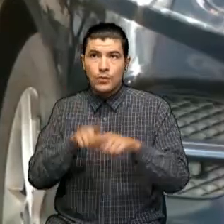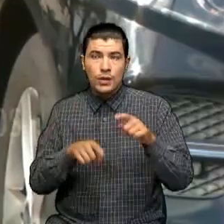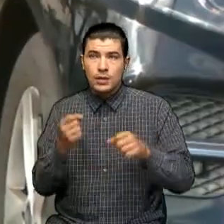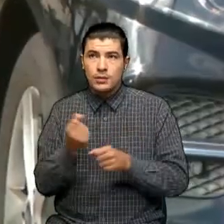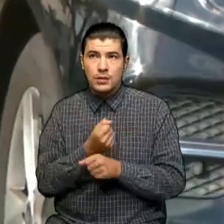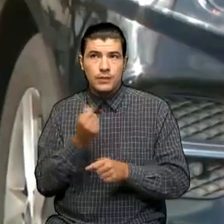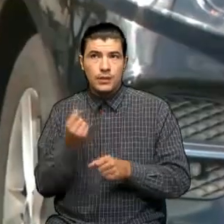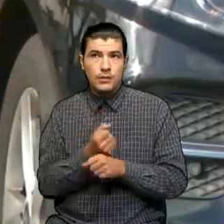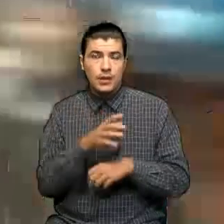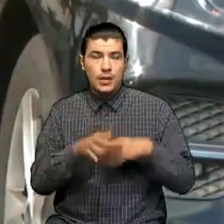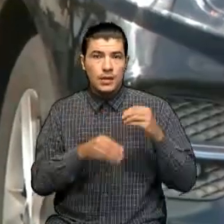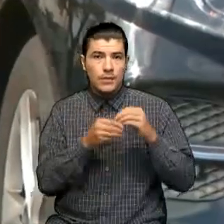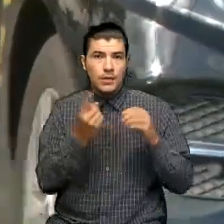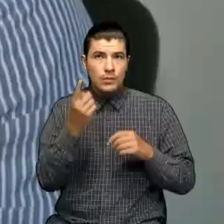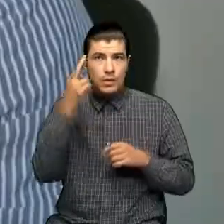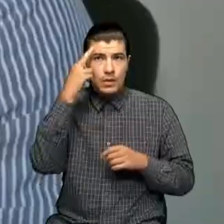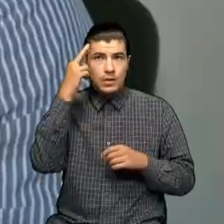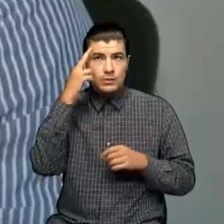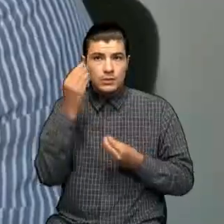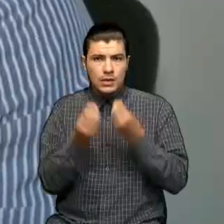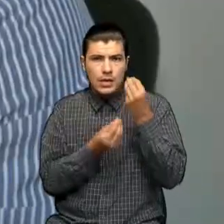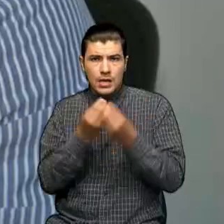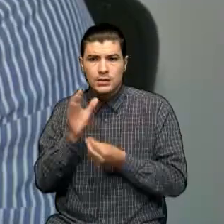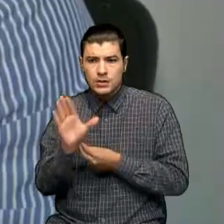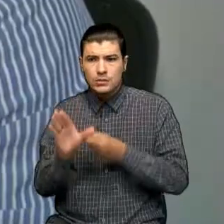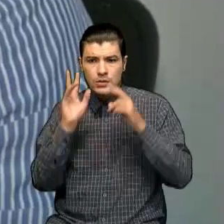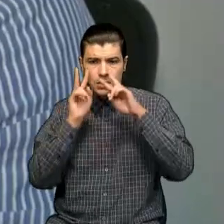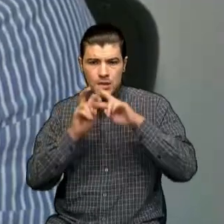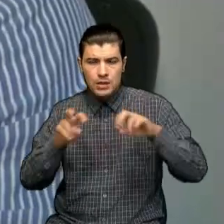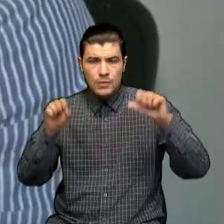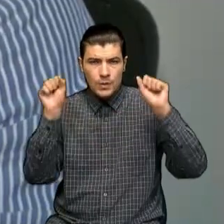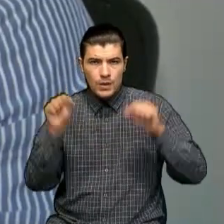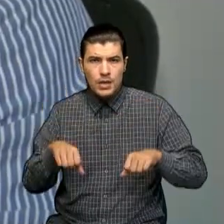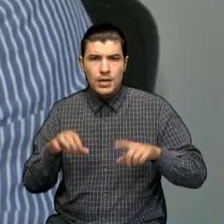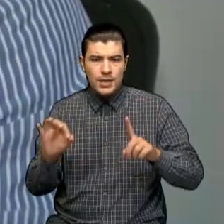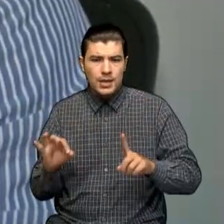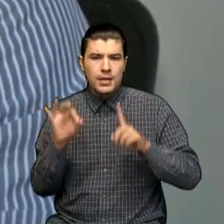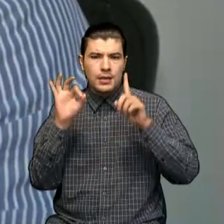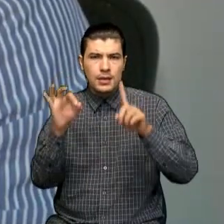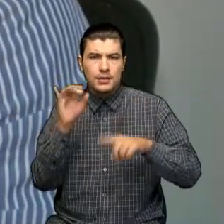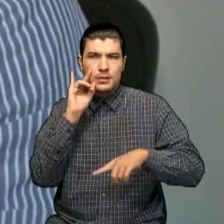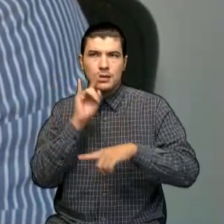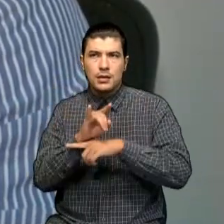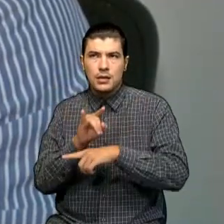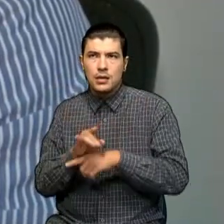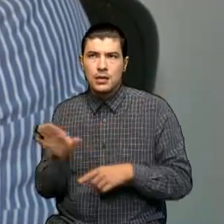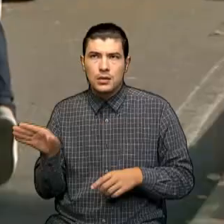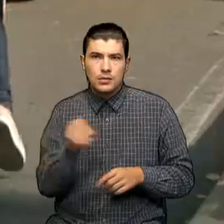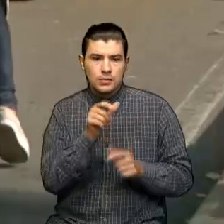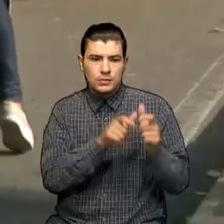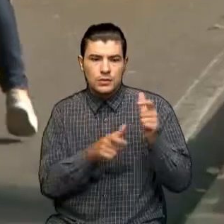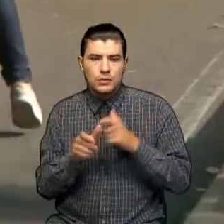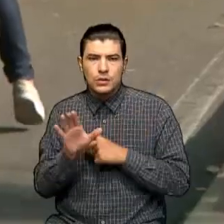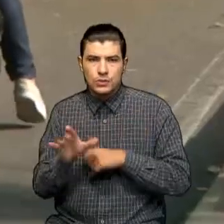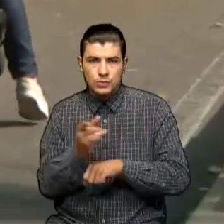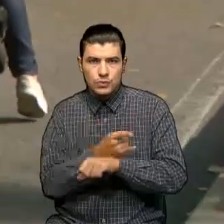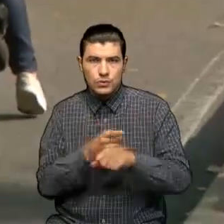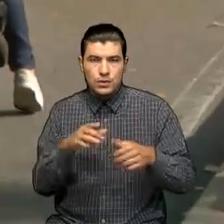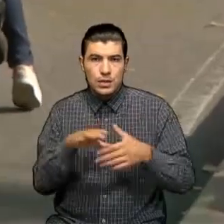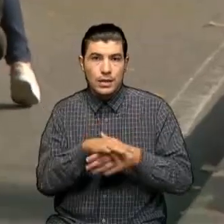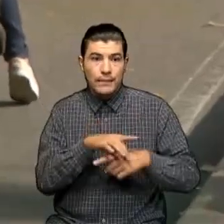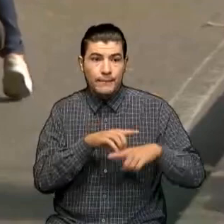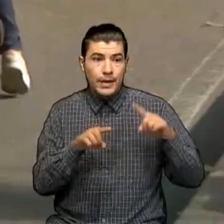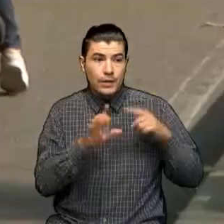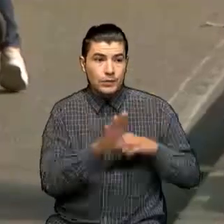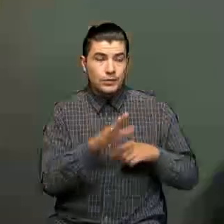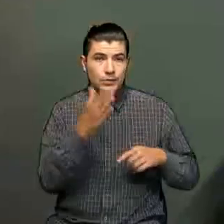operando una de las razones por la que se hacen estos operativos es precisamente para garantizar la seguridad de los usuarios sin embargo el problema radica